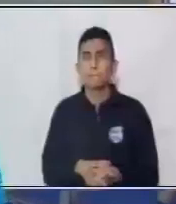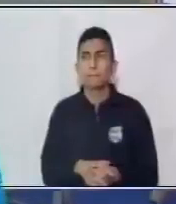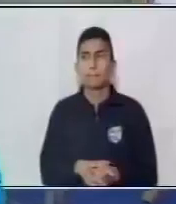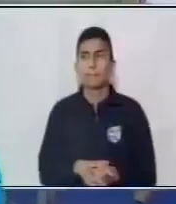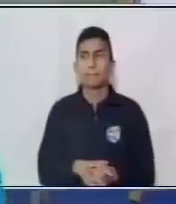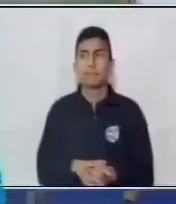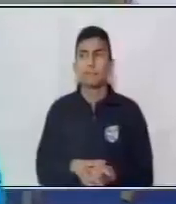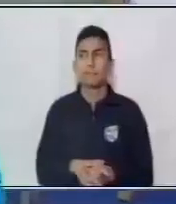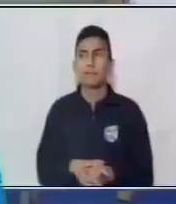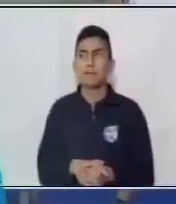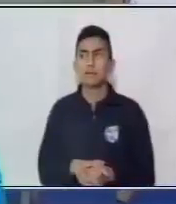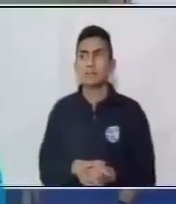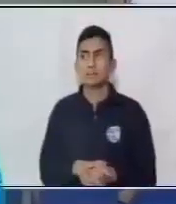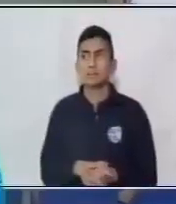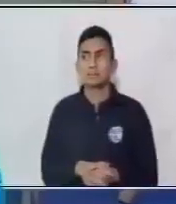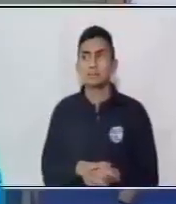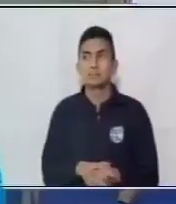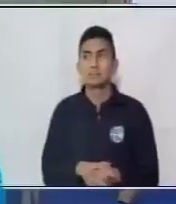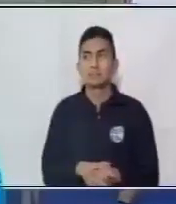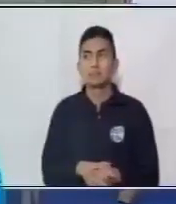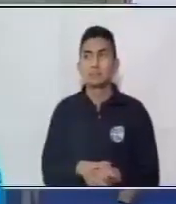Muy bien.